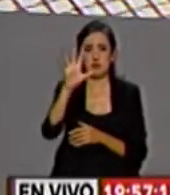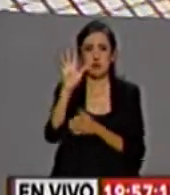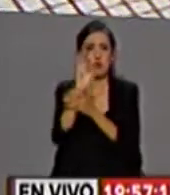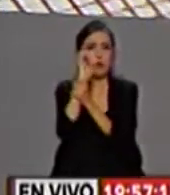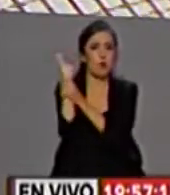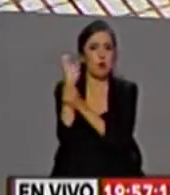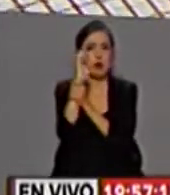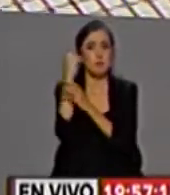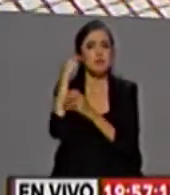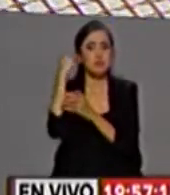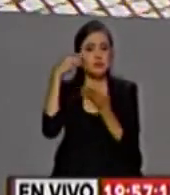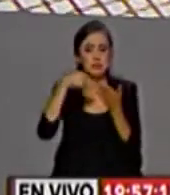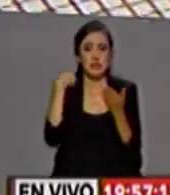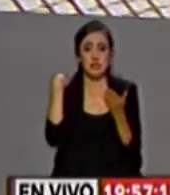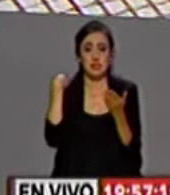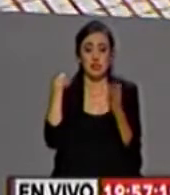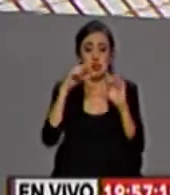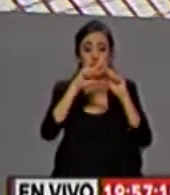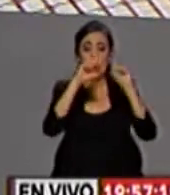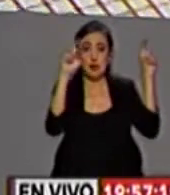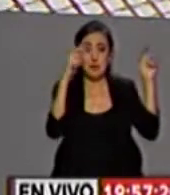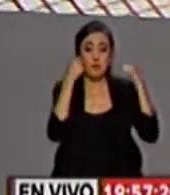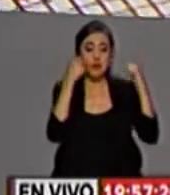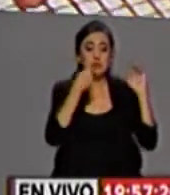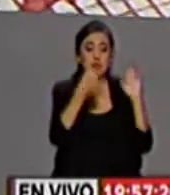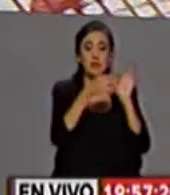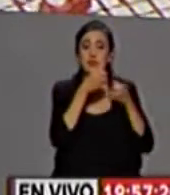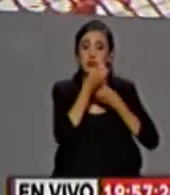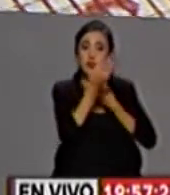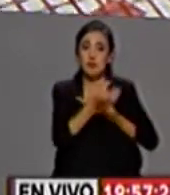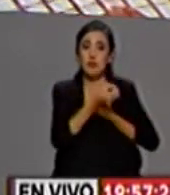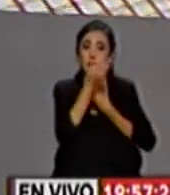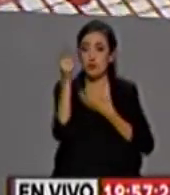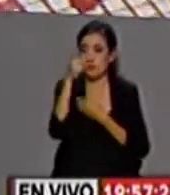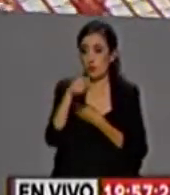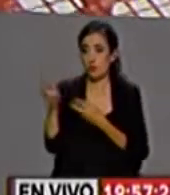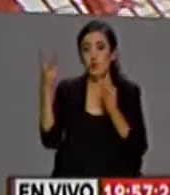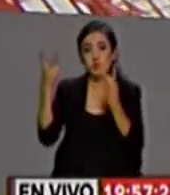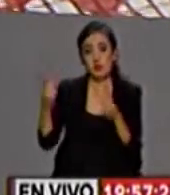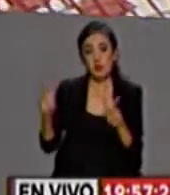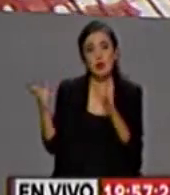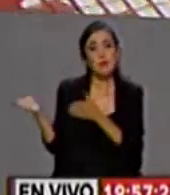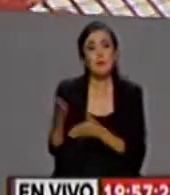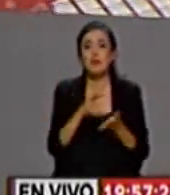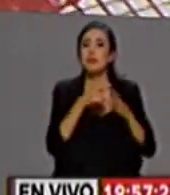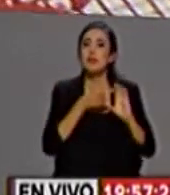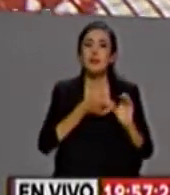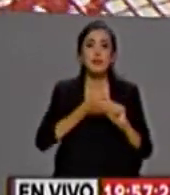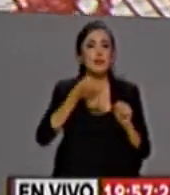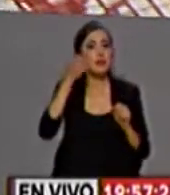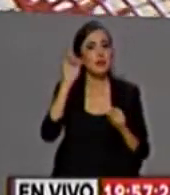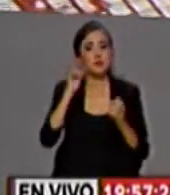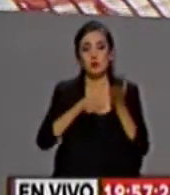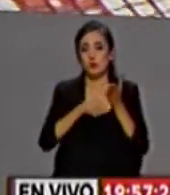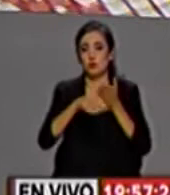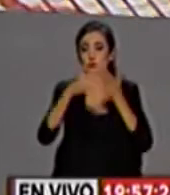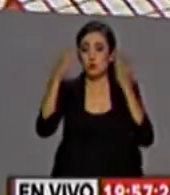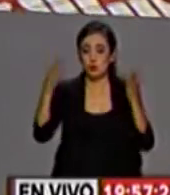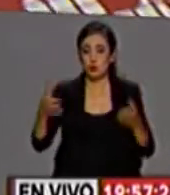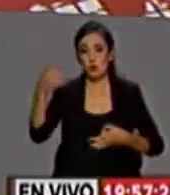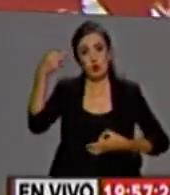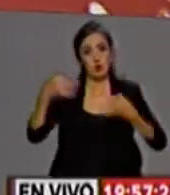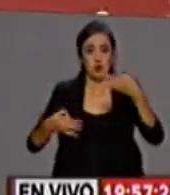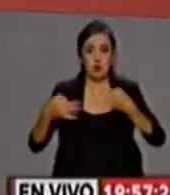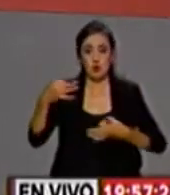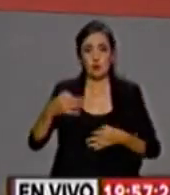el informe de la empresa proveedora. Así lo informó Paul Granda, quien además dijo que renunció a la Secretaría de la Gestión de la Política